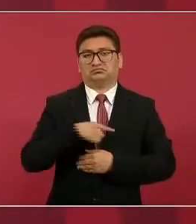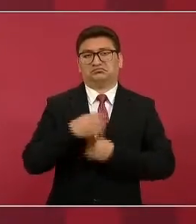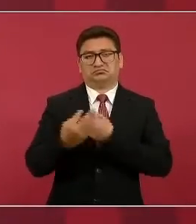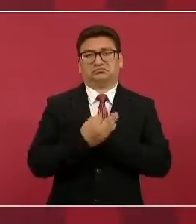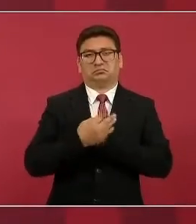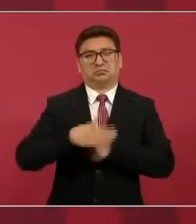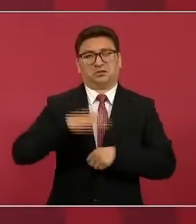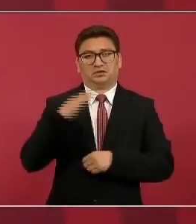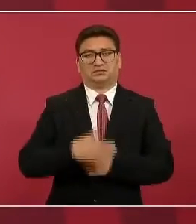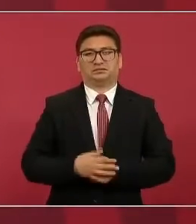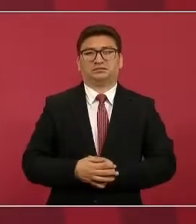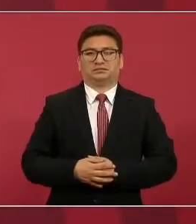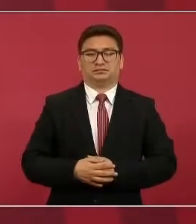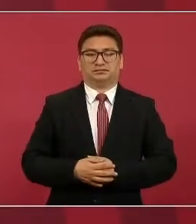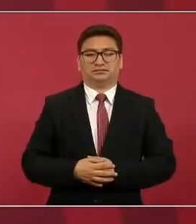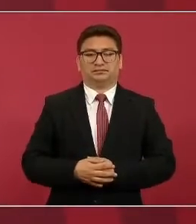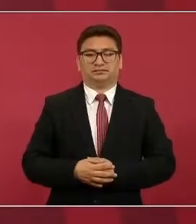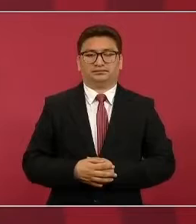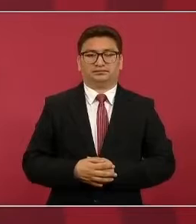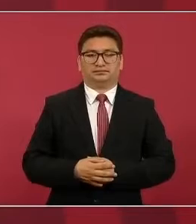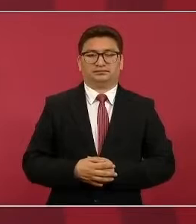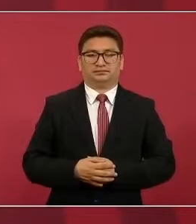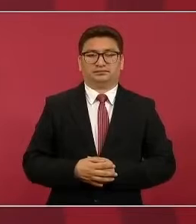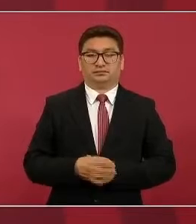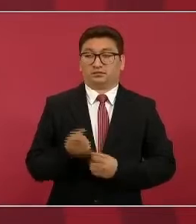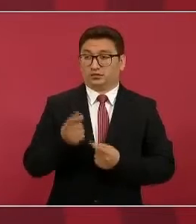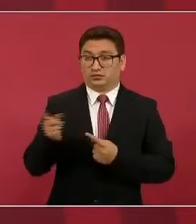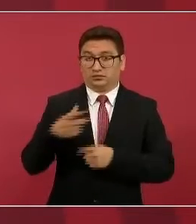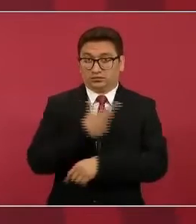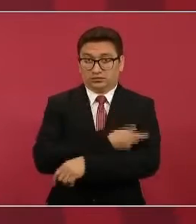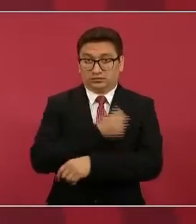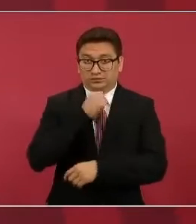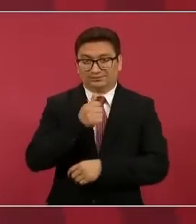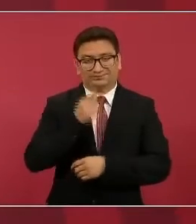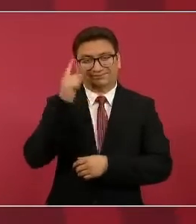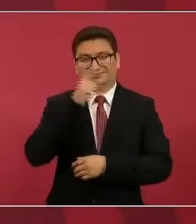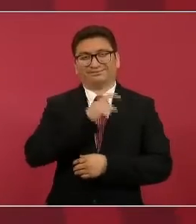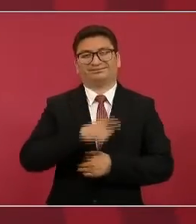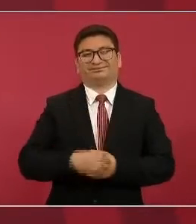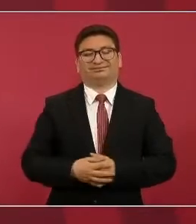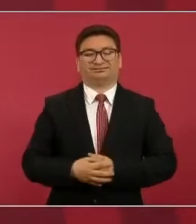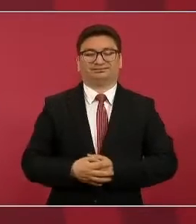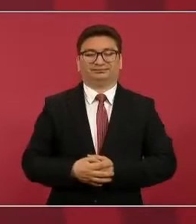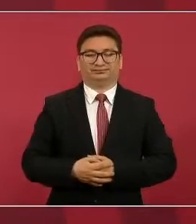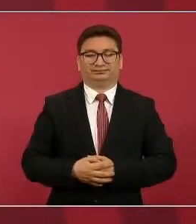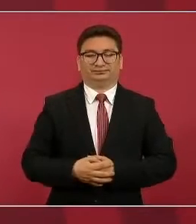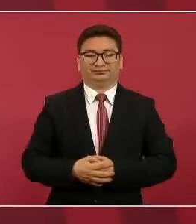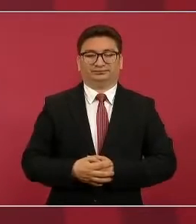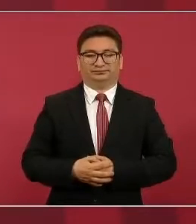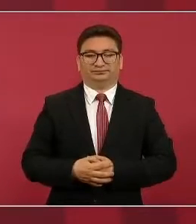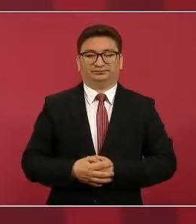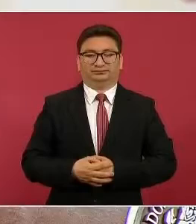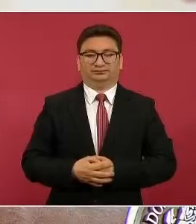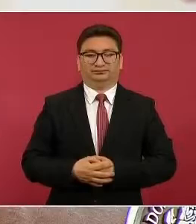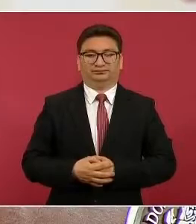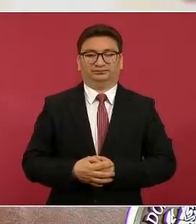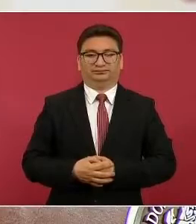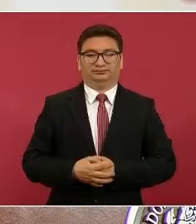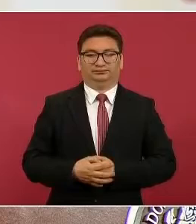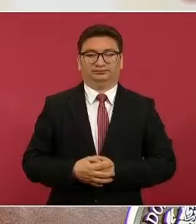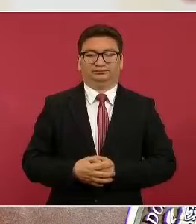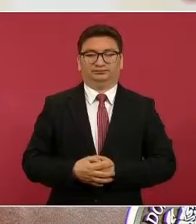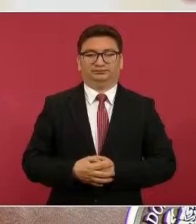protegimos más de quienes no tenían la vacuna. Entonces, esa era una